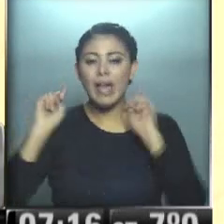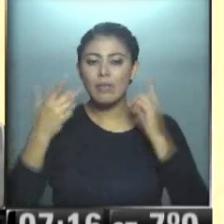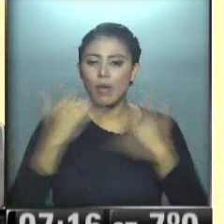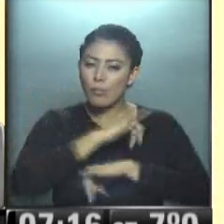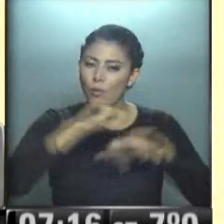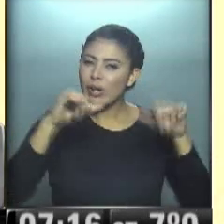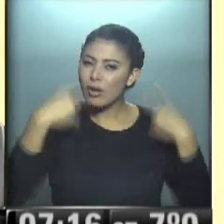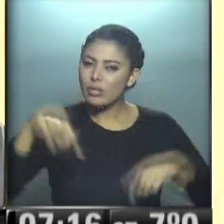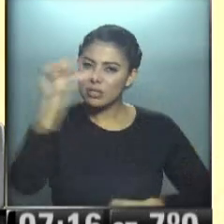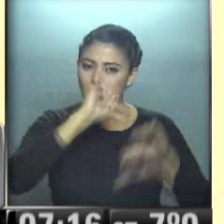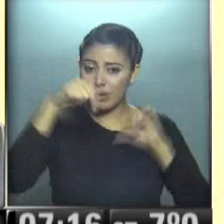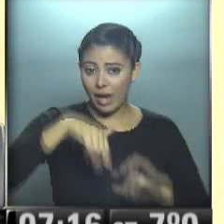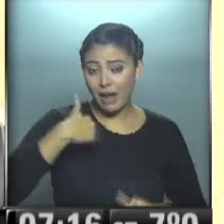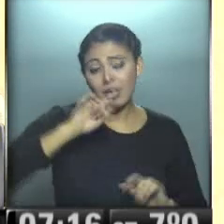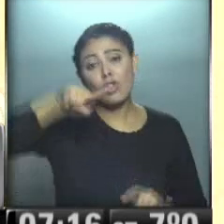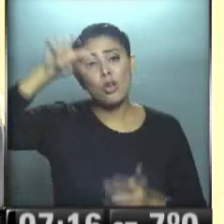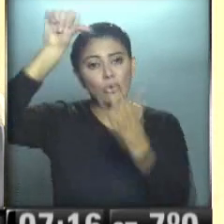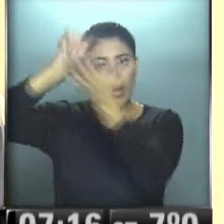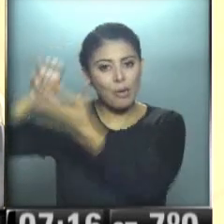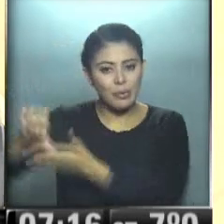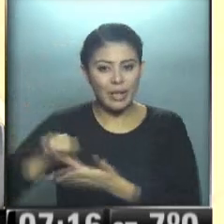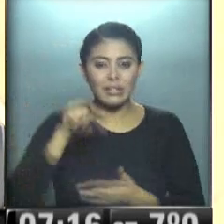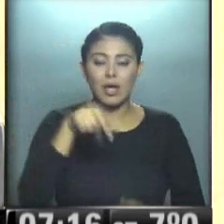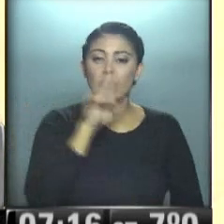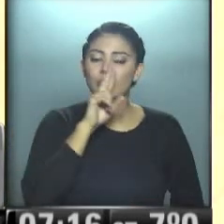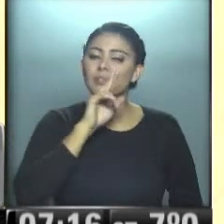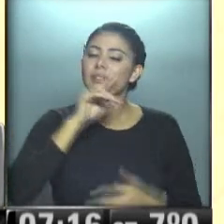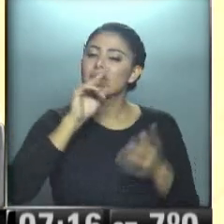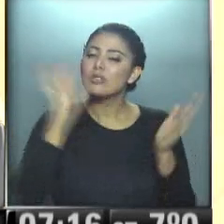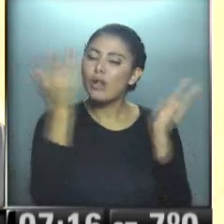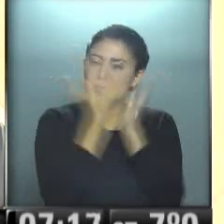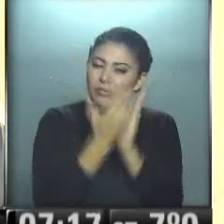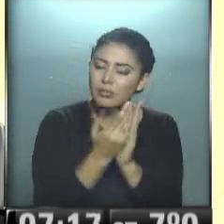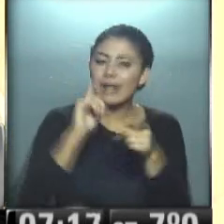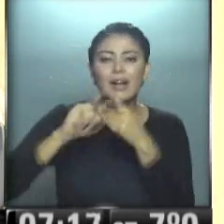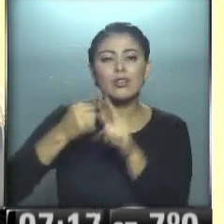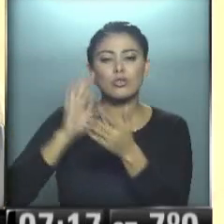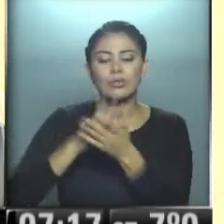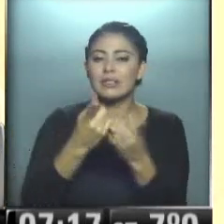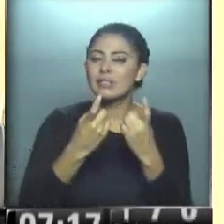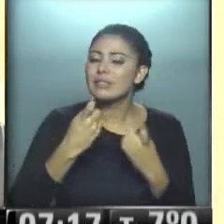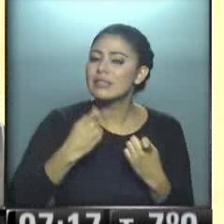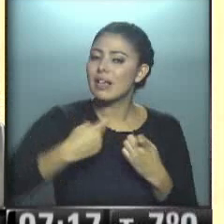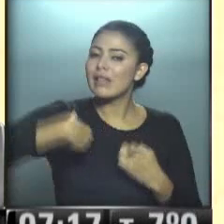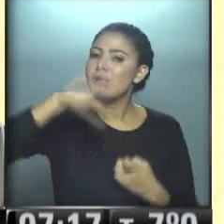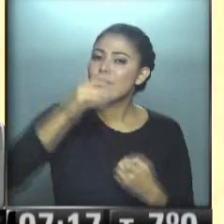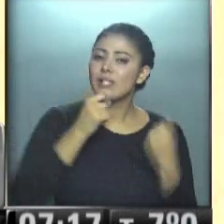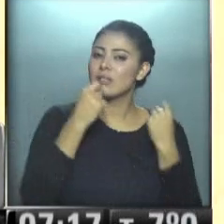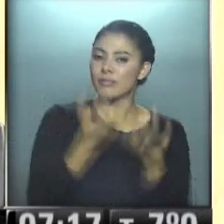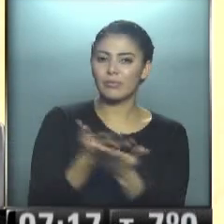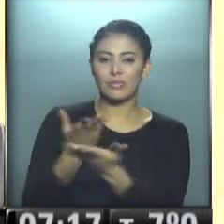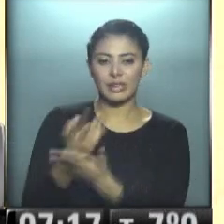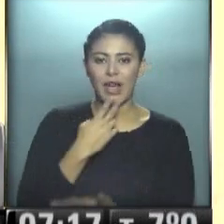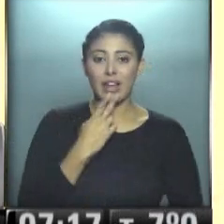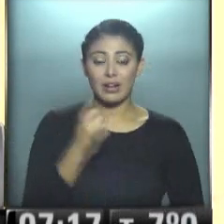investigaciones científicas en nuestro país y en el extranjero vinculadas con la necesidad de diversificar la oferta energética que